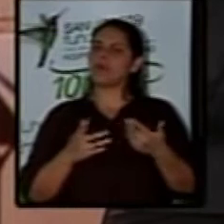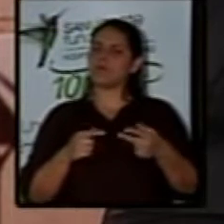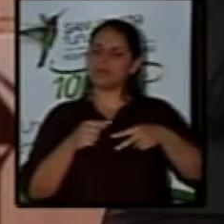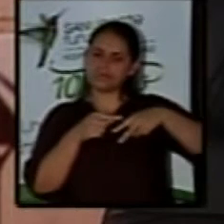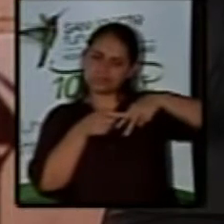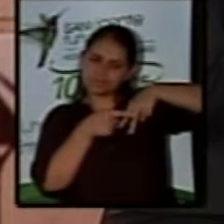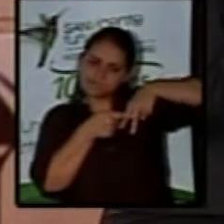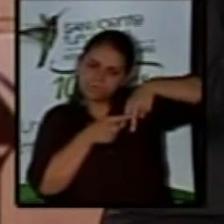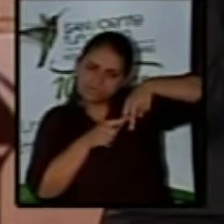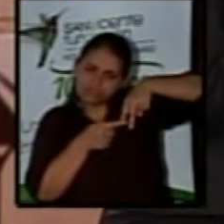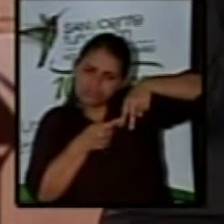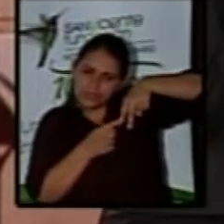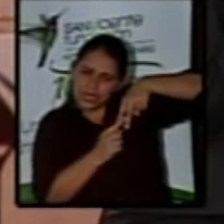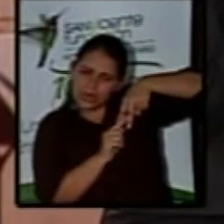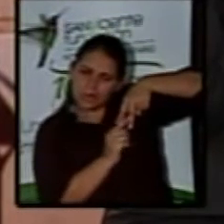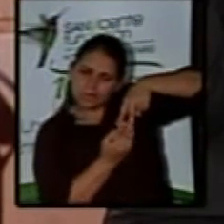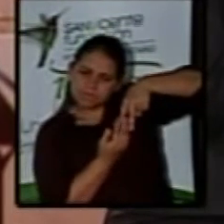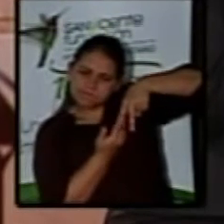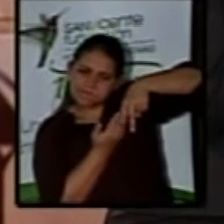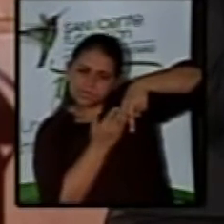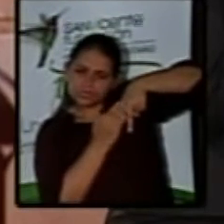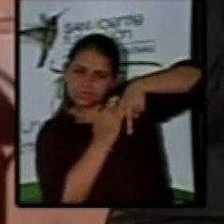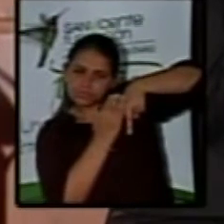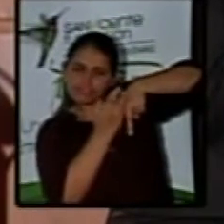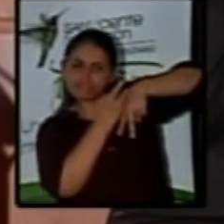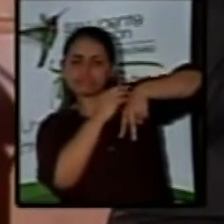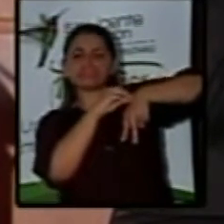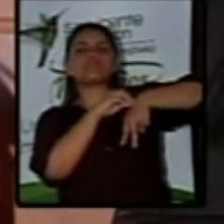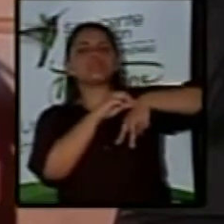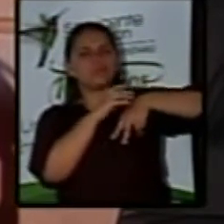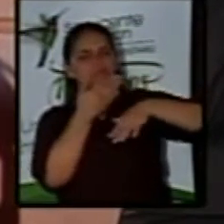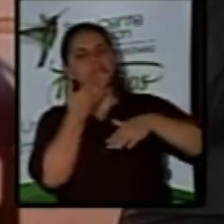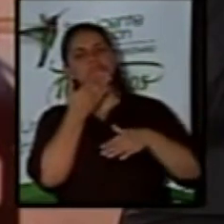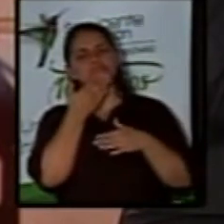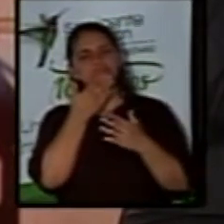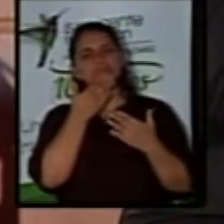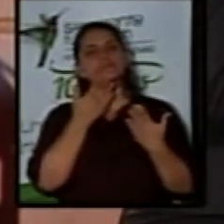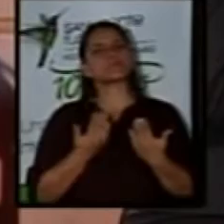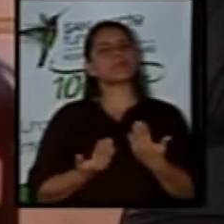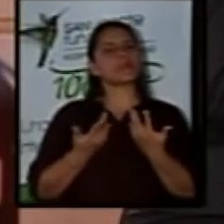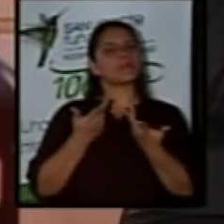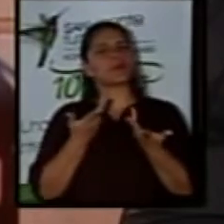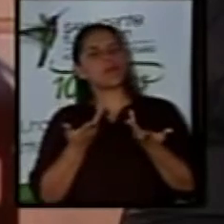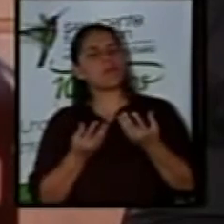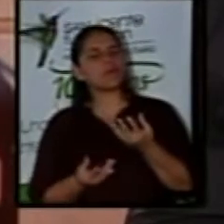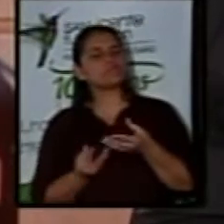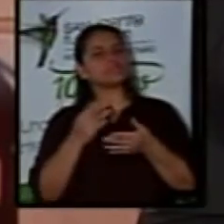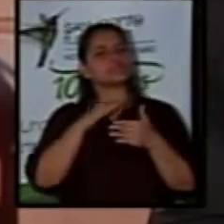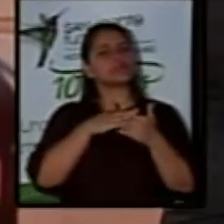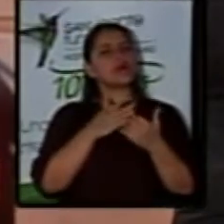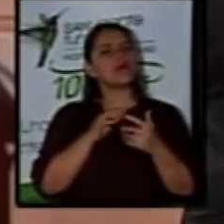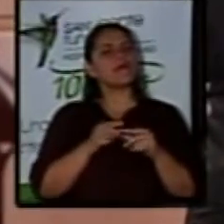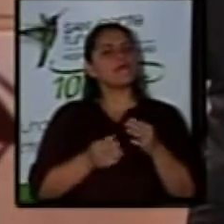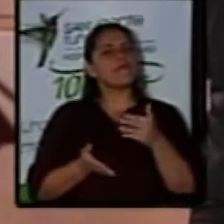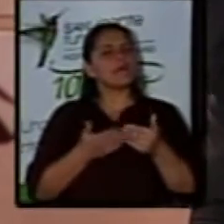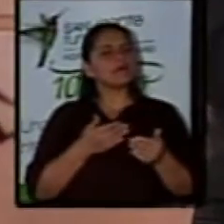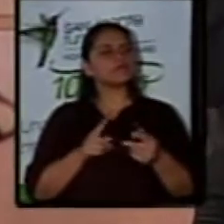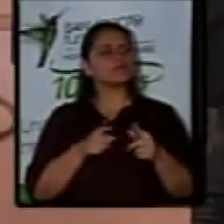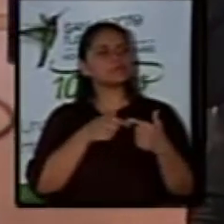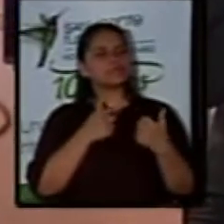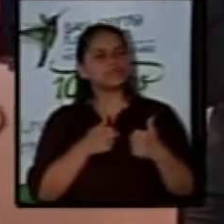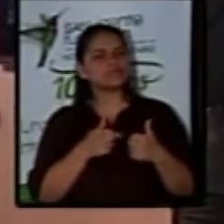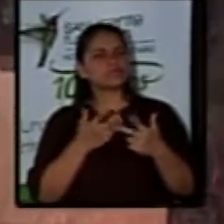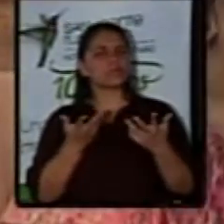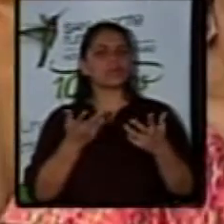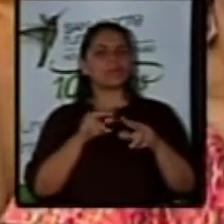linfático, que son los vasos que llevan ese líquido que se sale de las venas, que trata de regresarlo a nuestro corazón